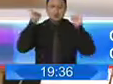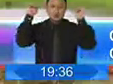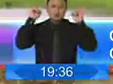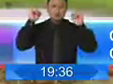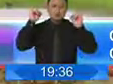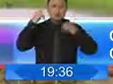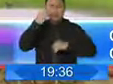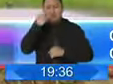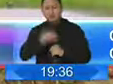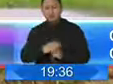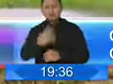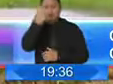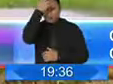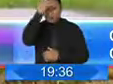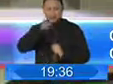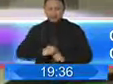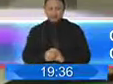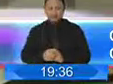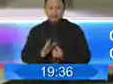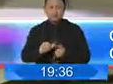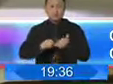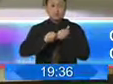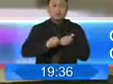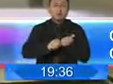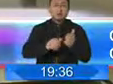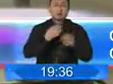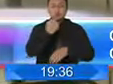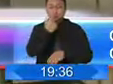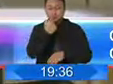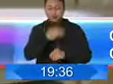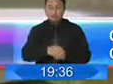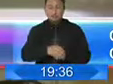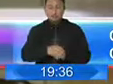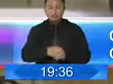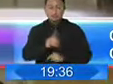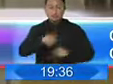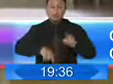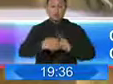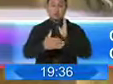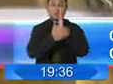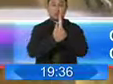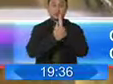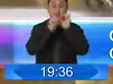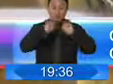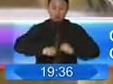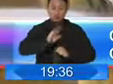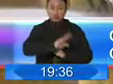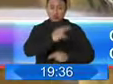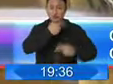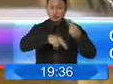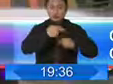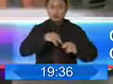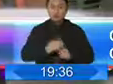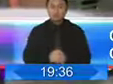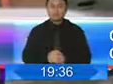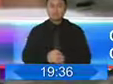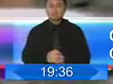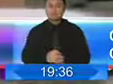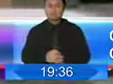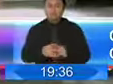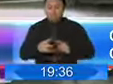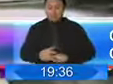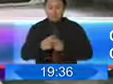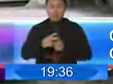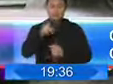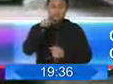recreativas, educativas, además de asistencia médica, hospedaje e incluso capacitaciones para generar microemprendimientos. Todo empieza contigo,